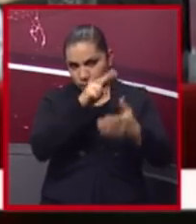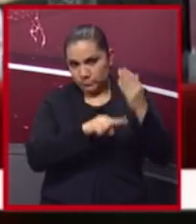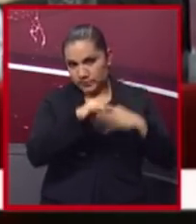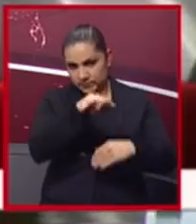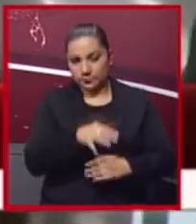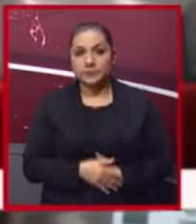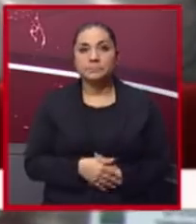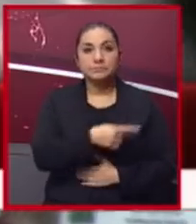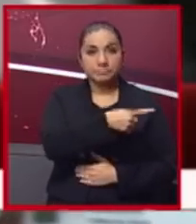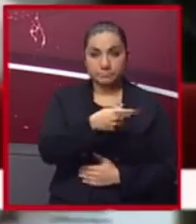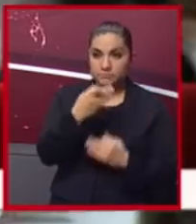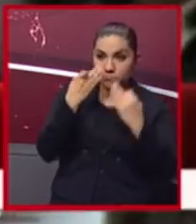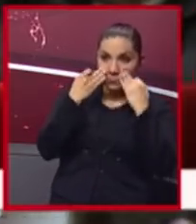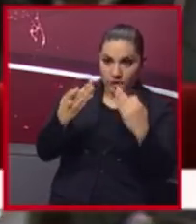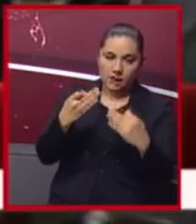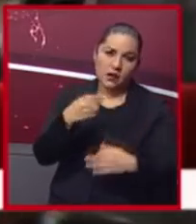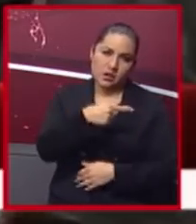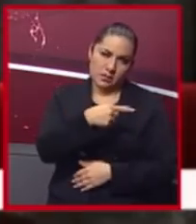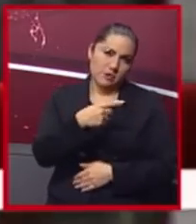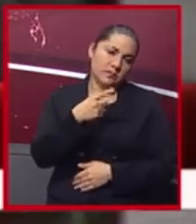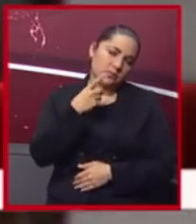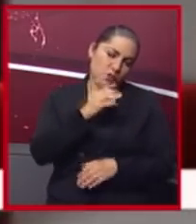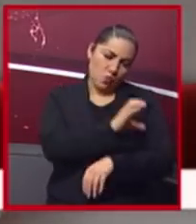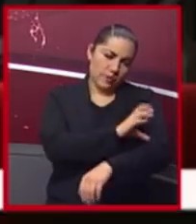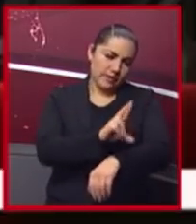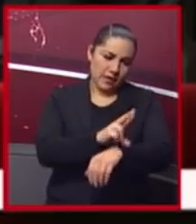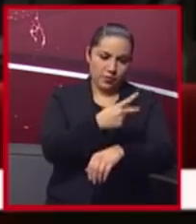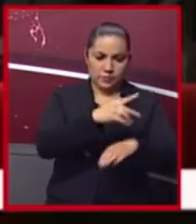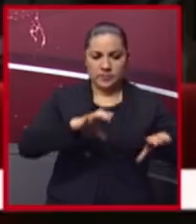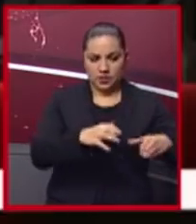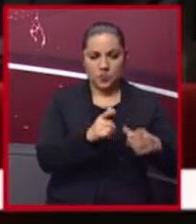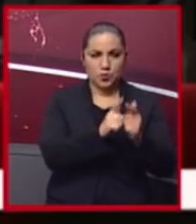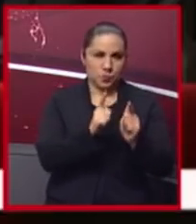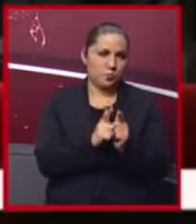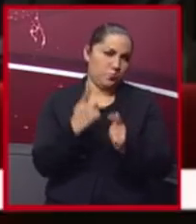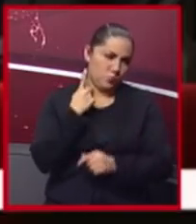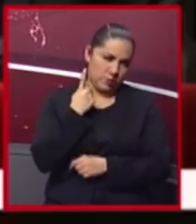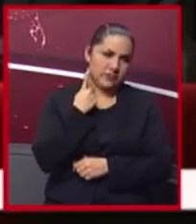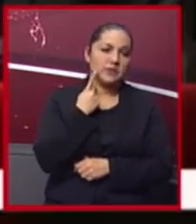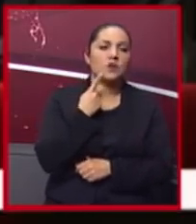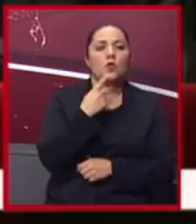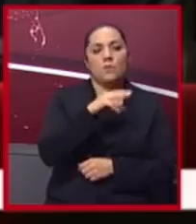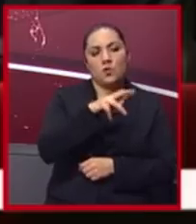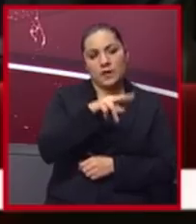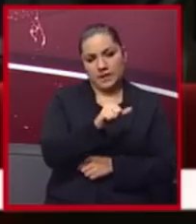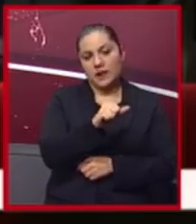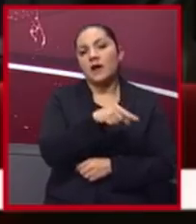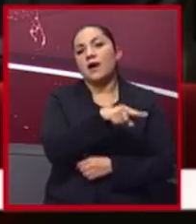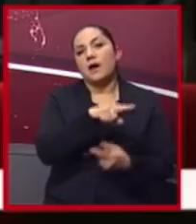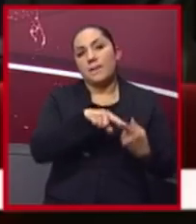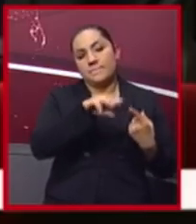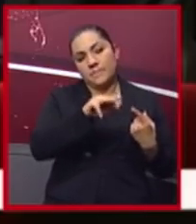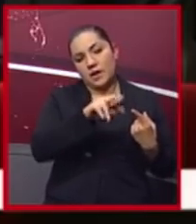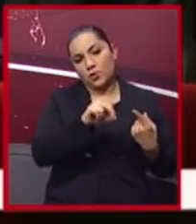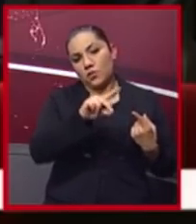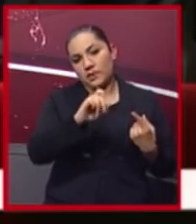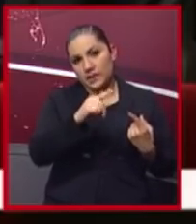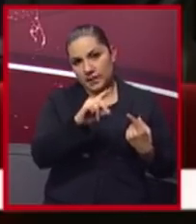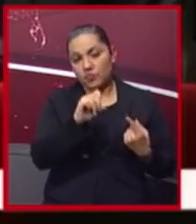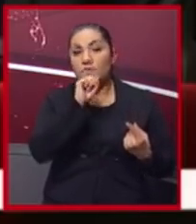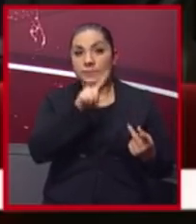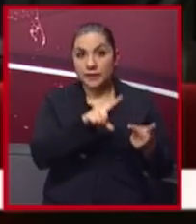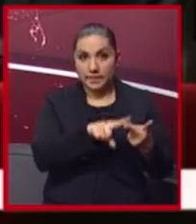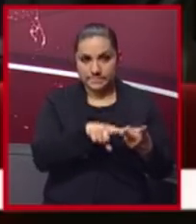Mario Delgado, así como diputados de la Comisión de Presupuesto y la Comisión de Hacienda, el diputado Porfirio Muñoz Ledo aseguró